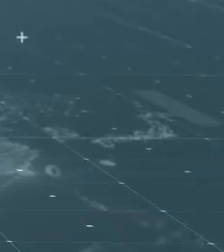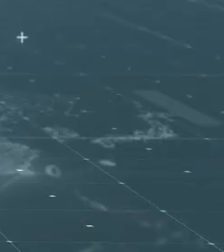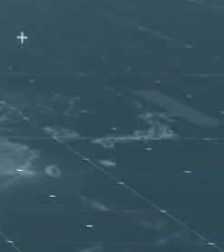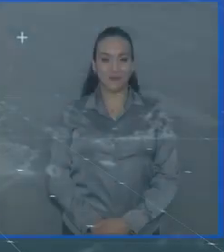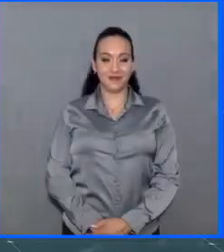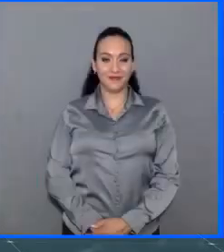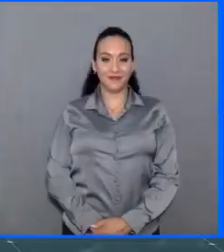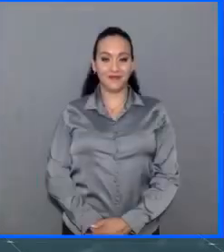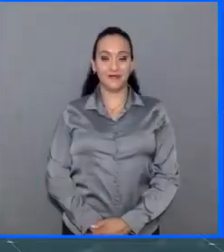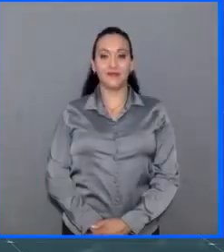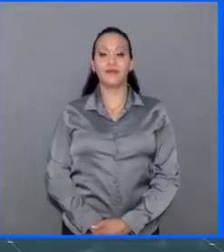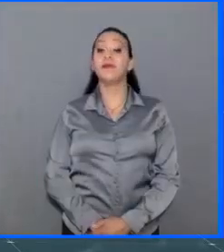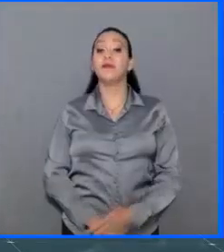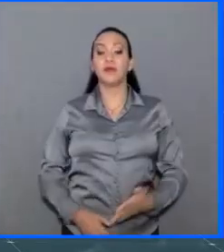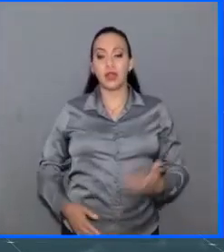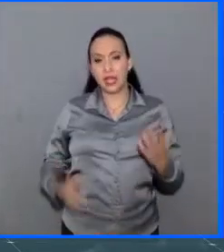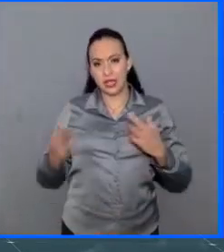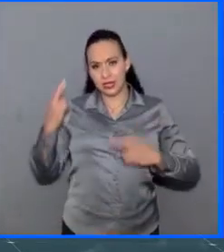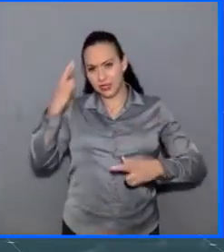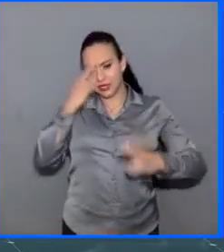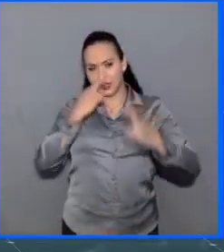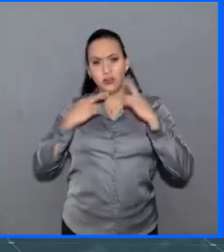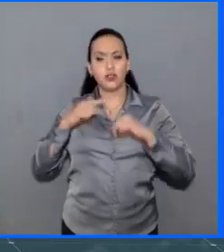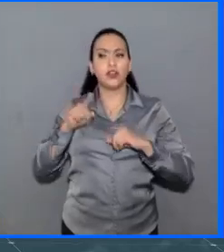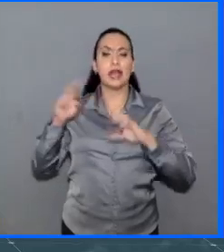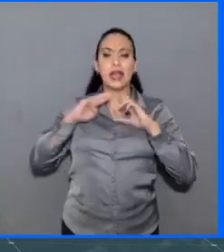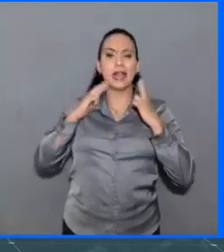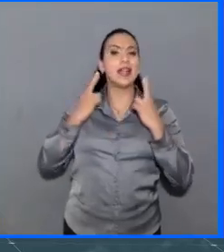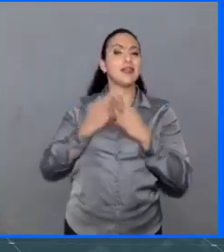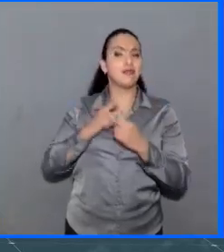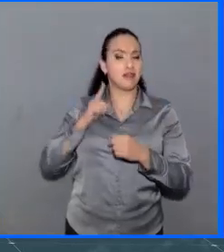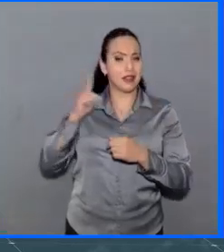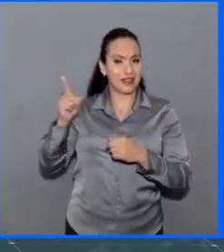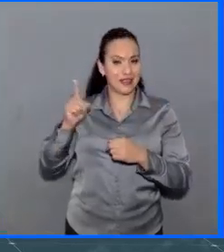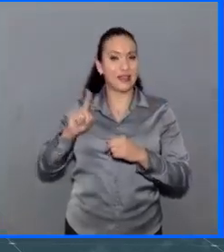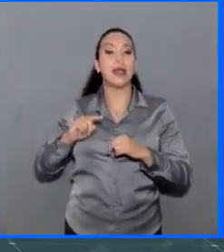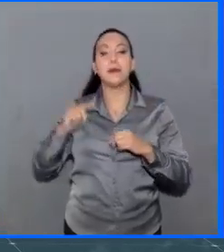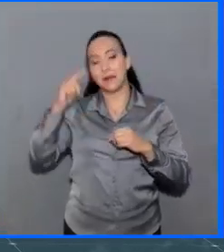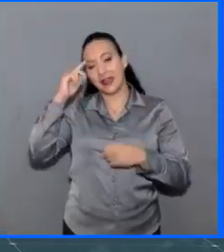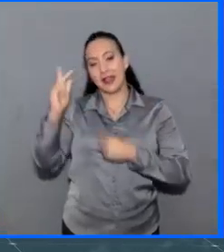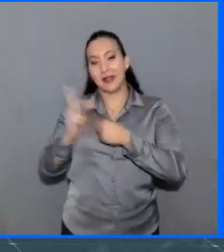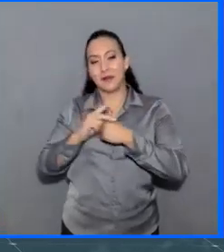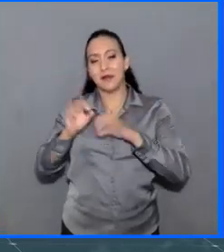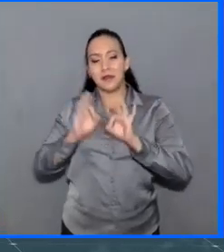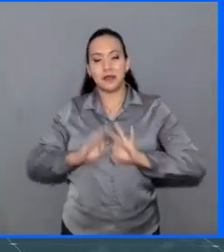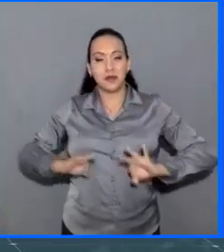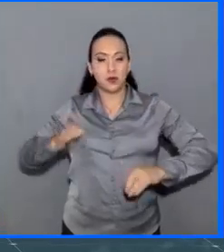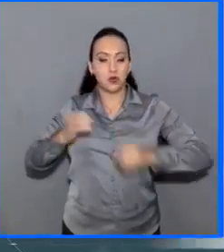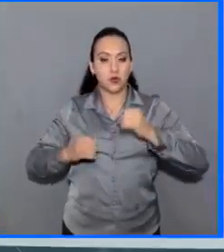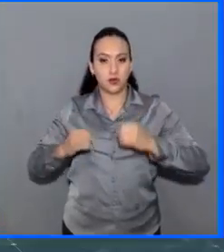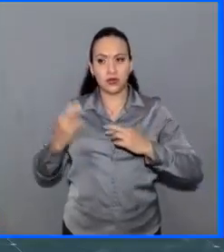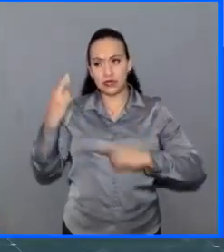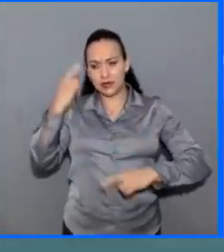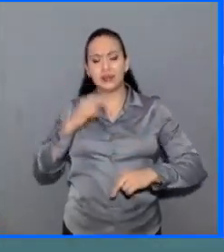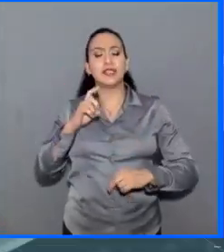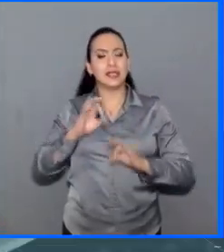Advierten durante la Cumbre Judicial Iberoamericana intentos por erosionar la independencia de los poderes